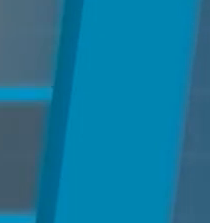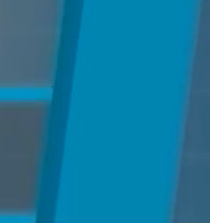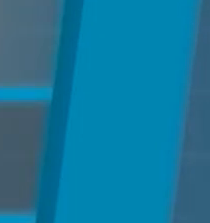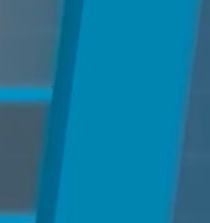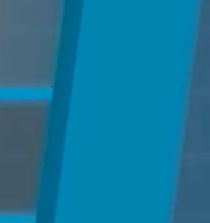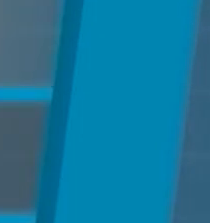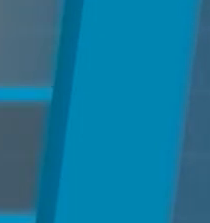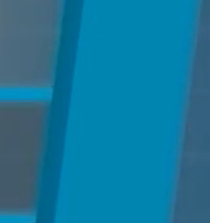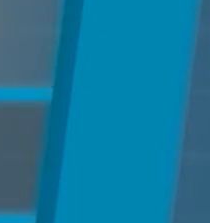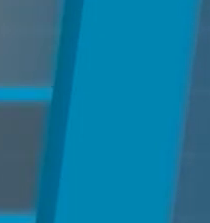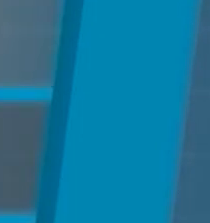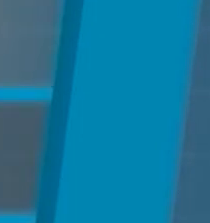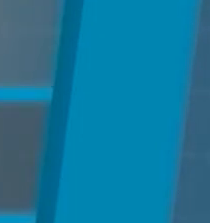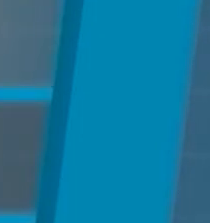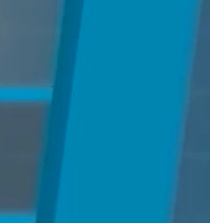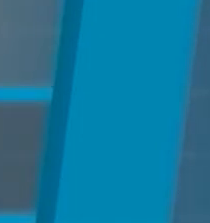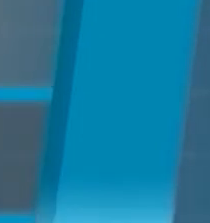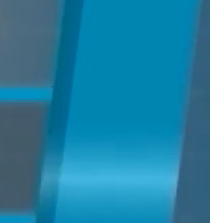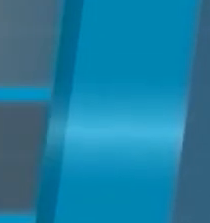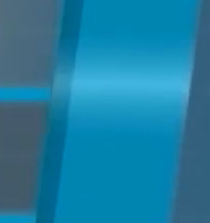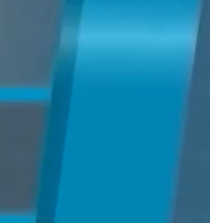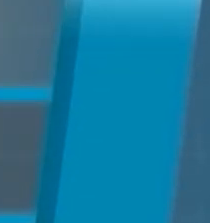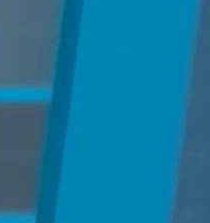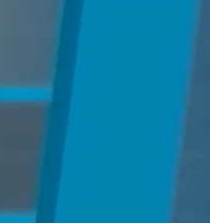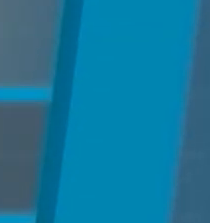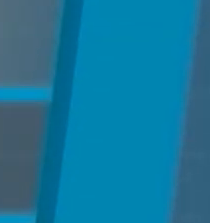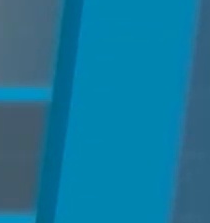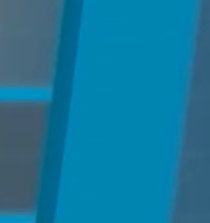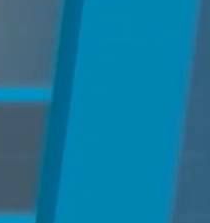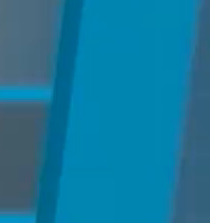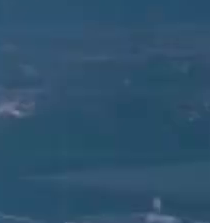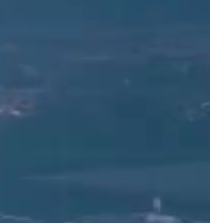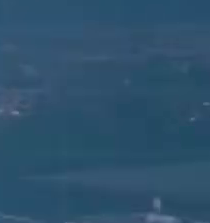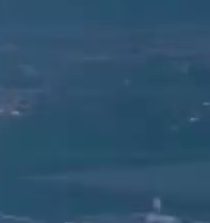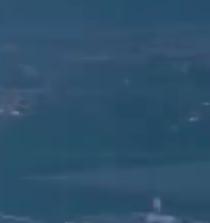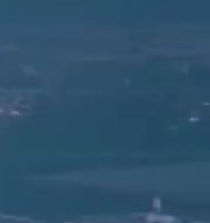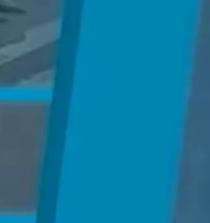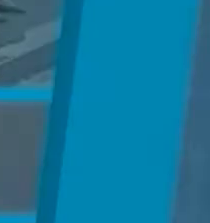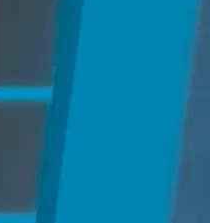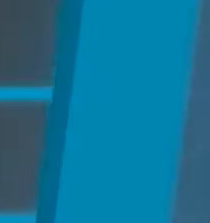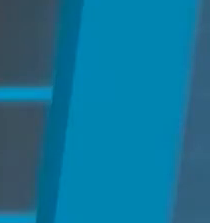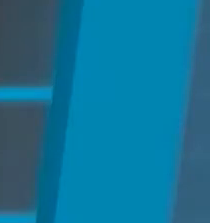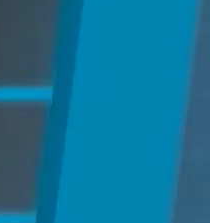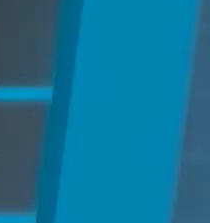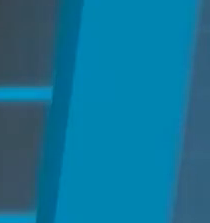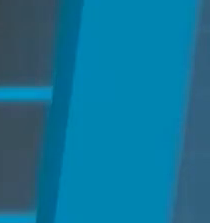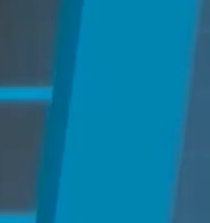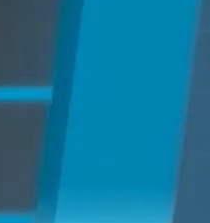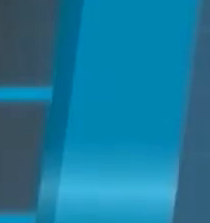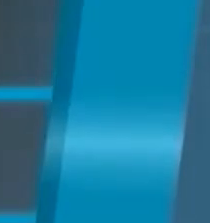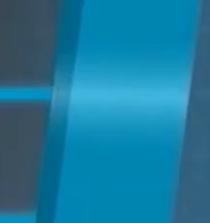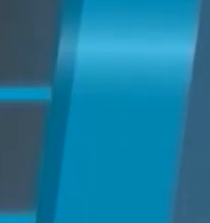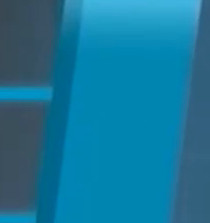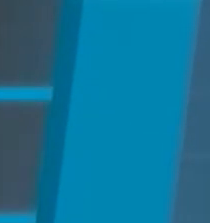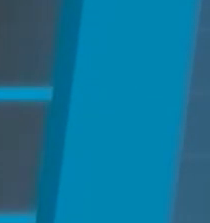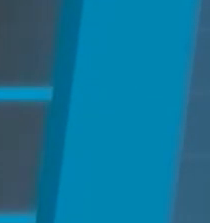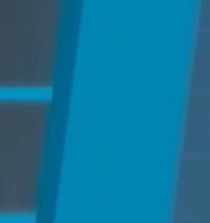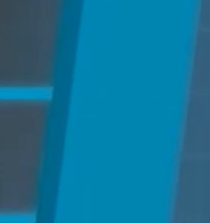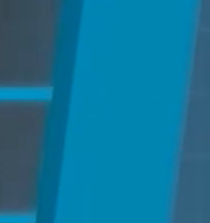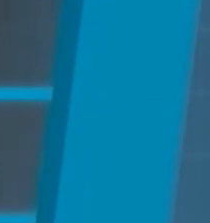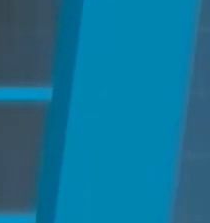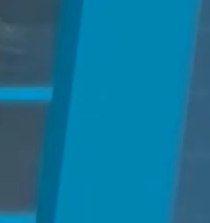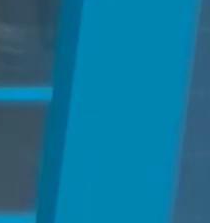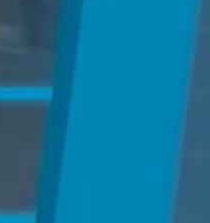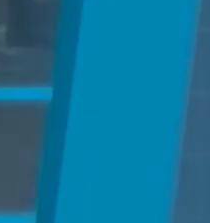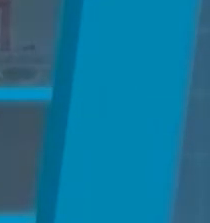extraordinarios para culminar su periodo sin ninguna deuda el problema financiero en el sector educativo es